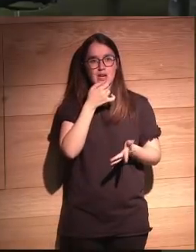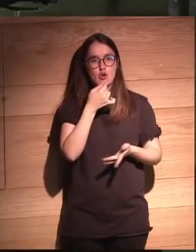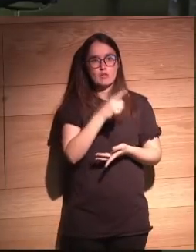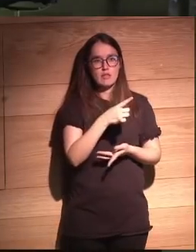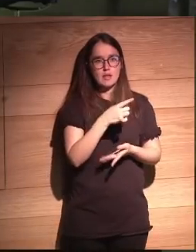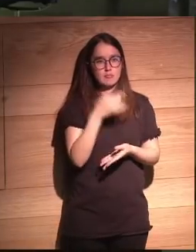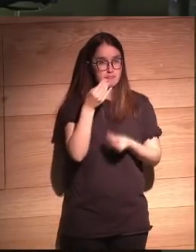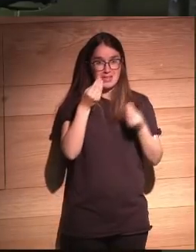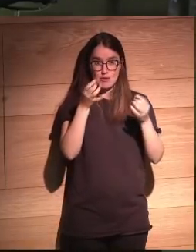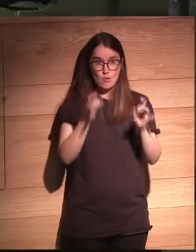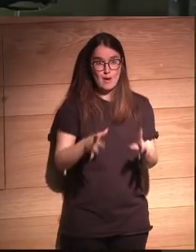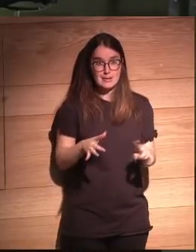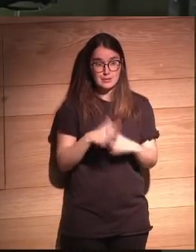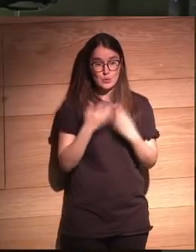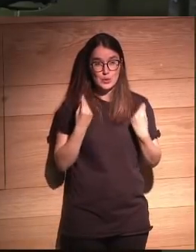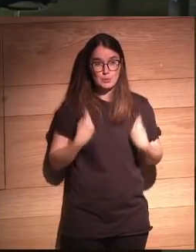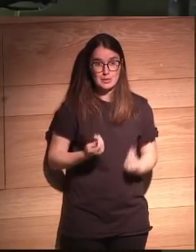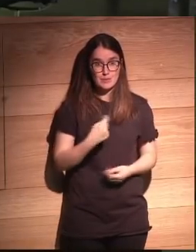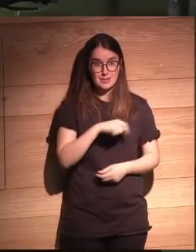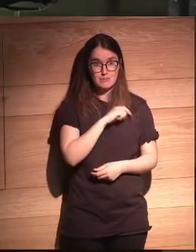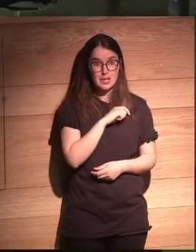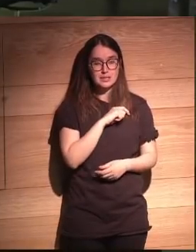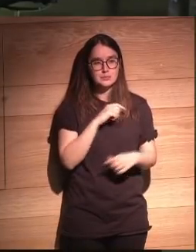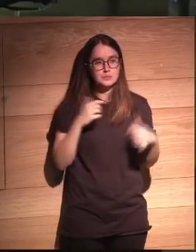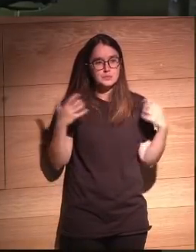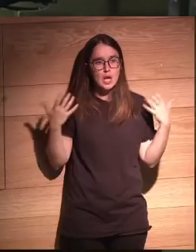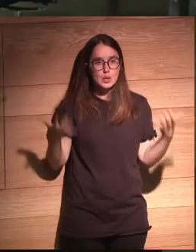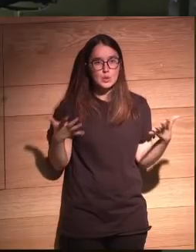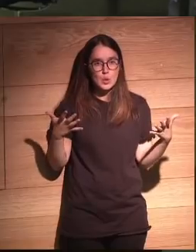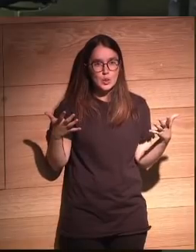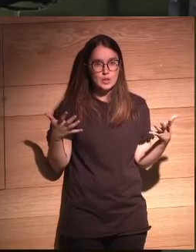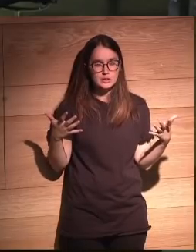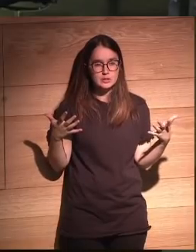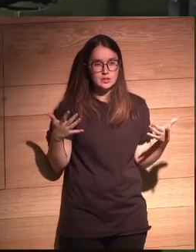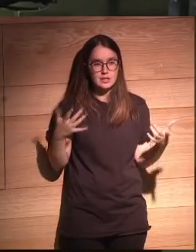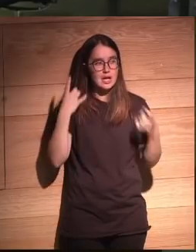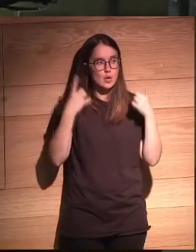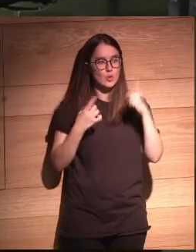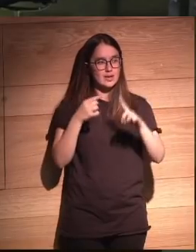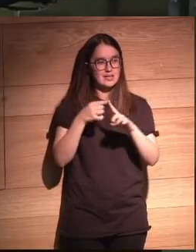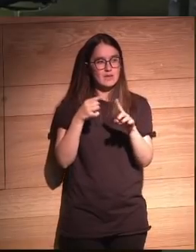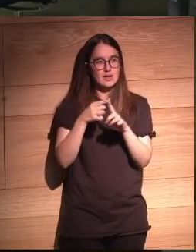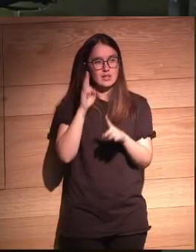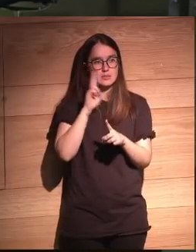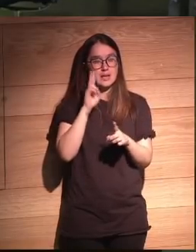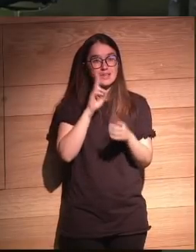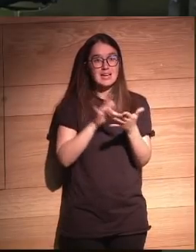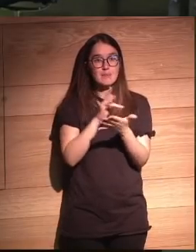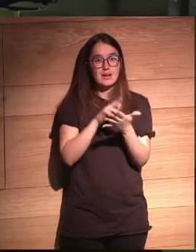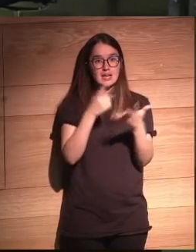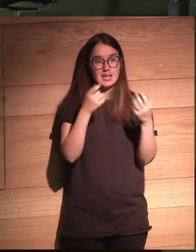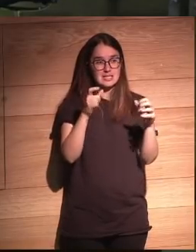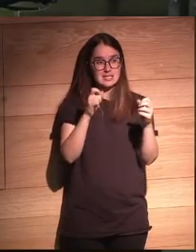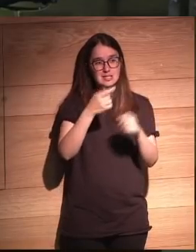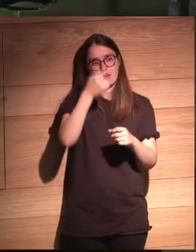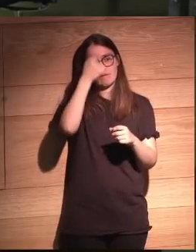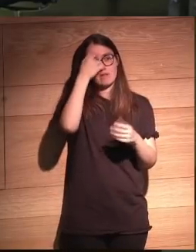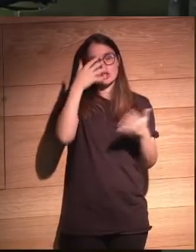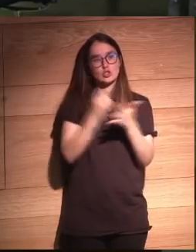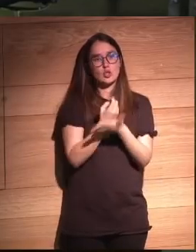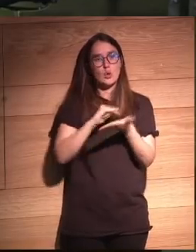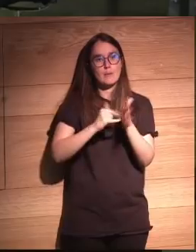realmente estábamos aquí. Entonces, algunas referencias veréis en la página 60 que me ha recordado a todo